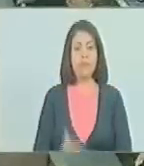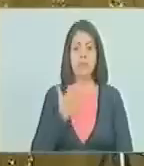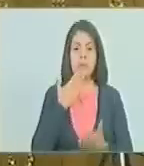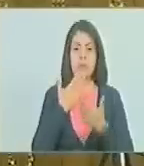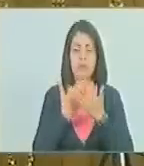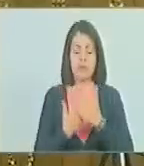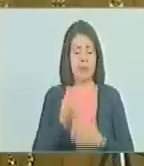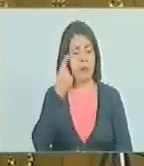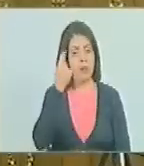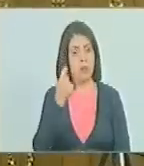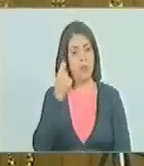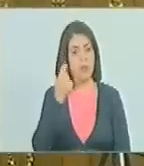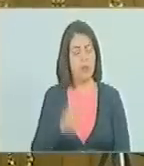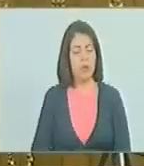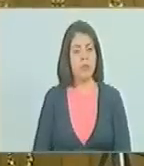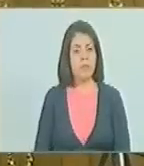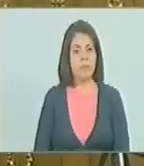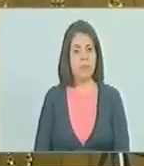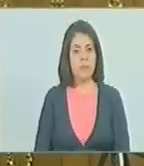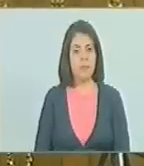Gracias, diputado.